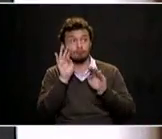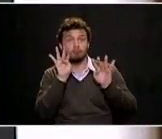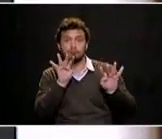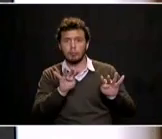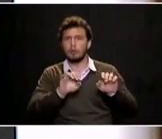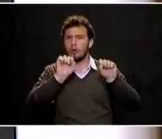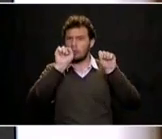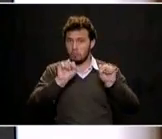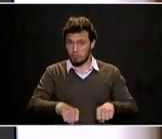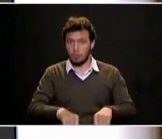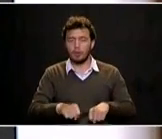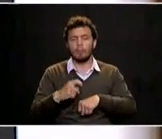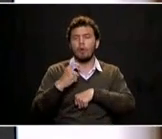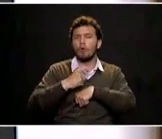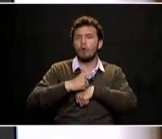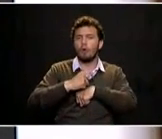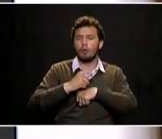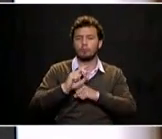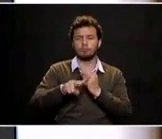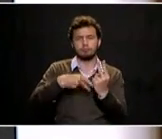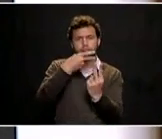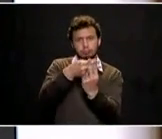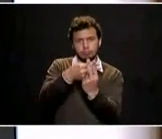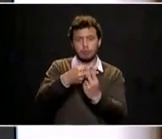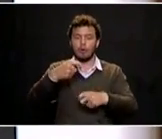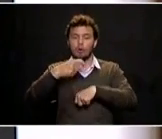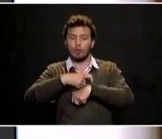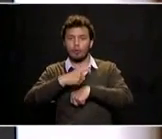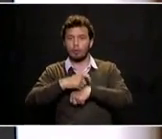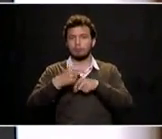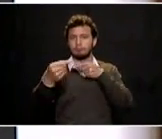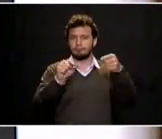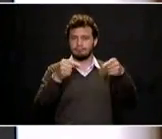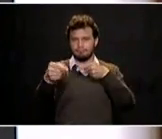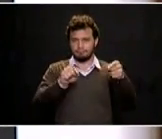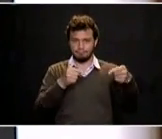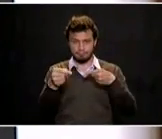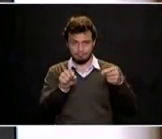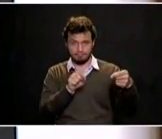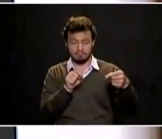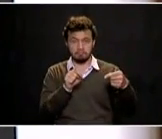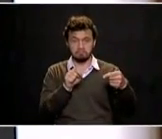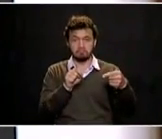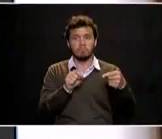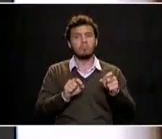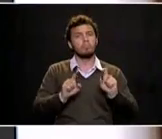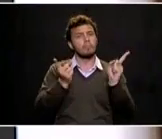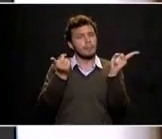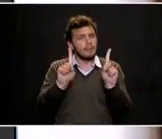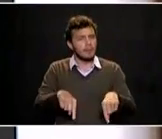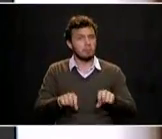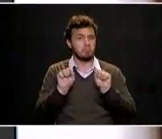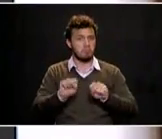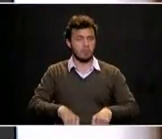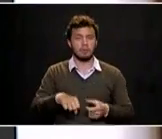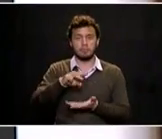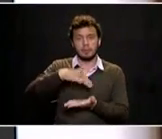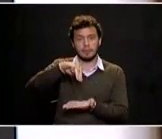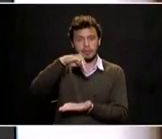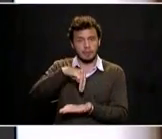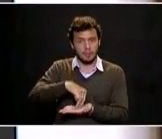etiqueta, la hora del debate, hashtag la hora del debate. Además, la señal de verse en la señal de Telemedellín